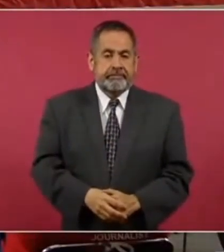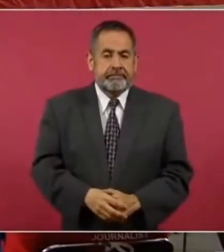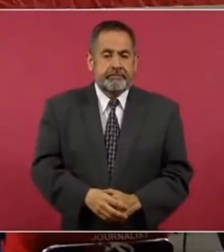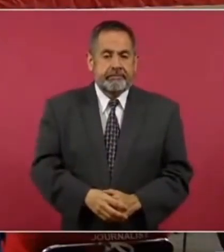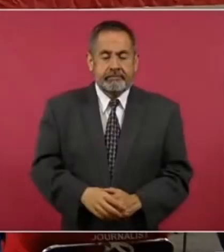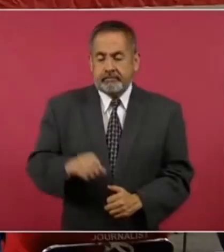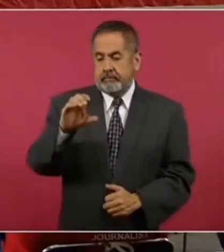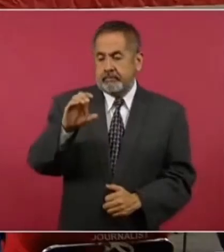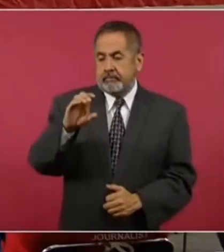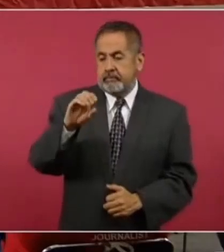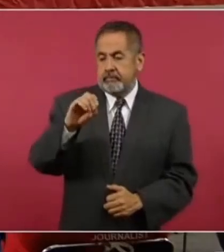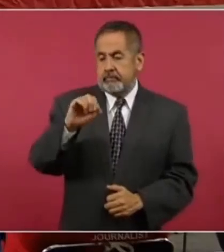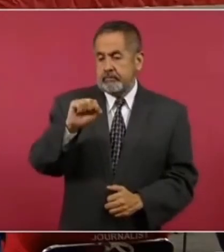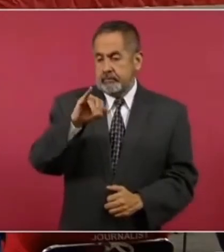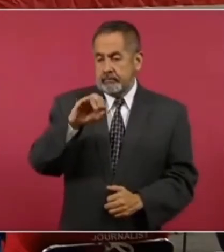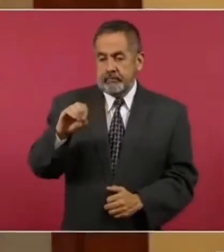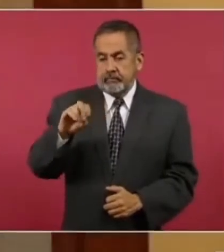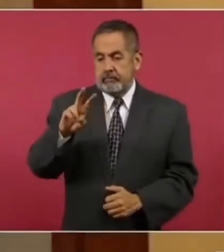José Villegas.